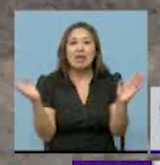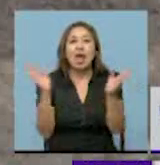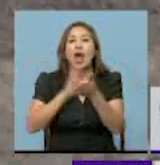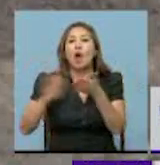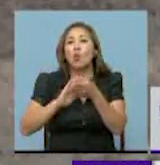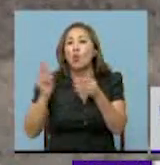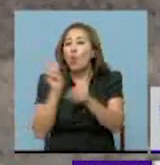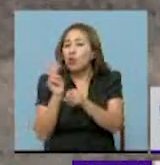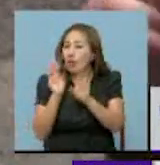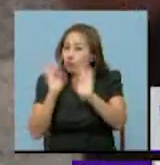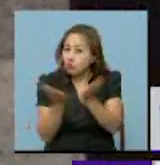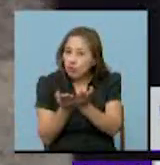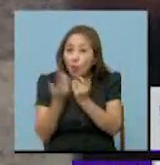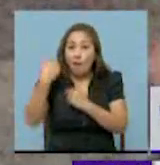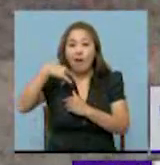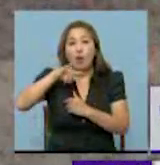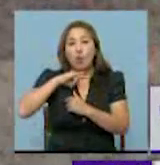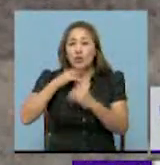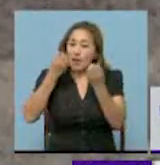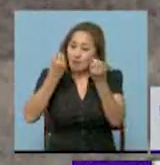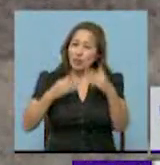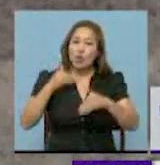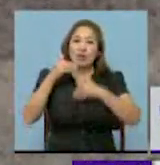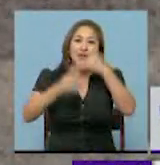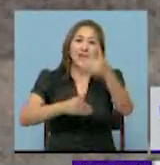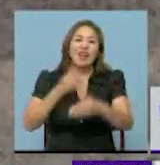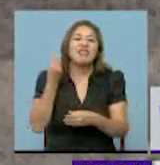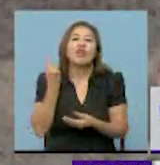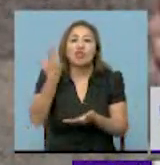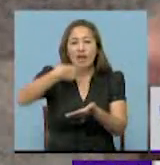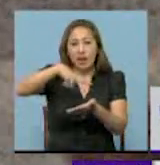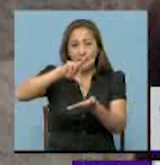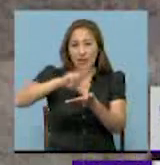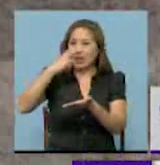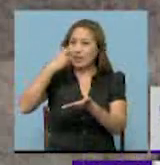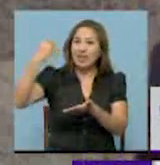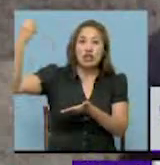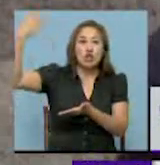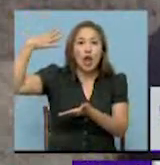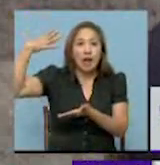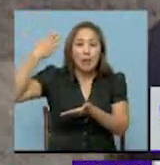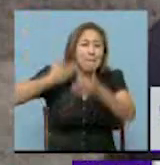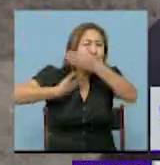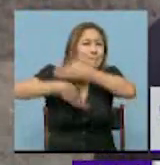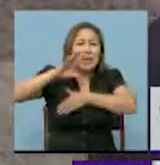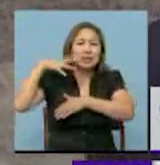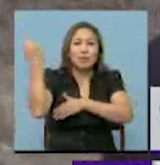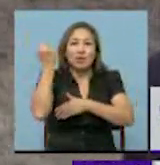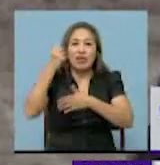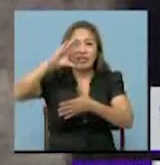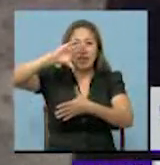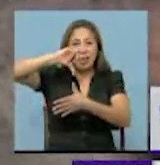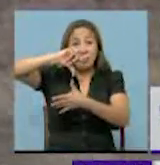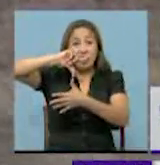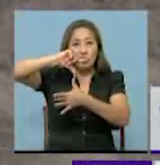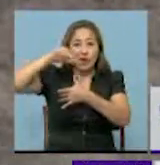Jujuy ya tiene en marcha el parque de energía solar más grande de Latinoamérica. Y es